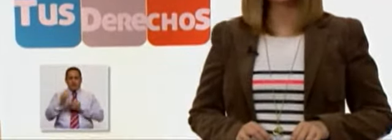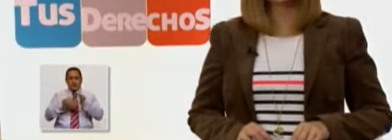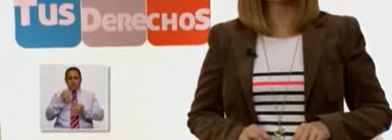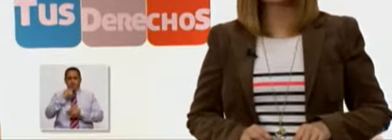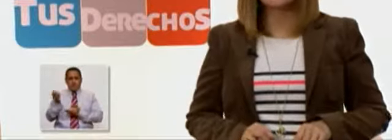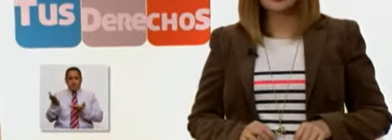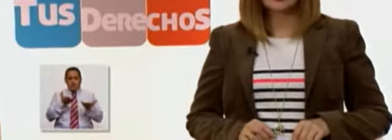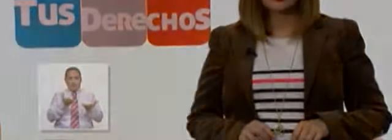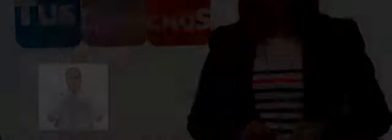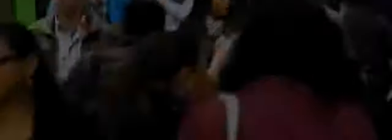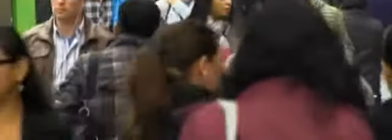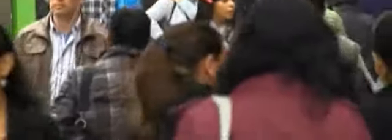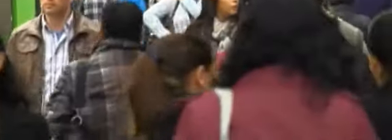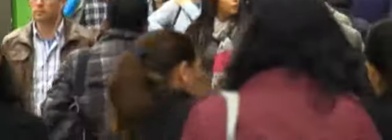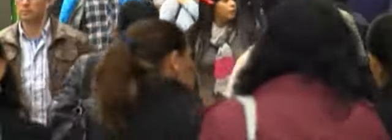Aliaga. Bienvenidos.